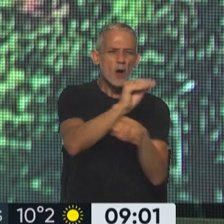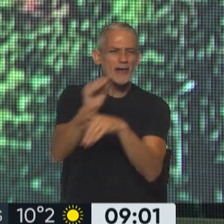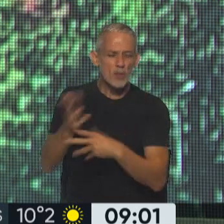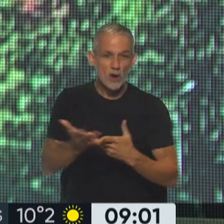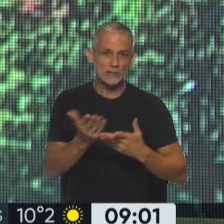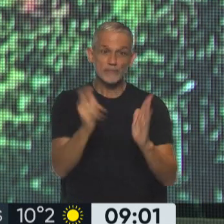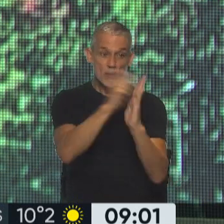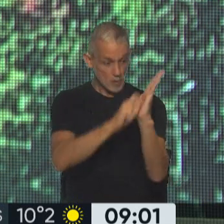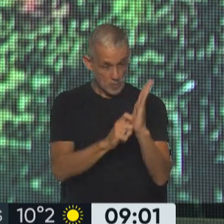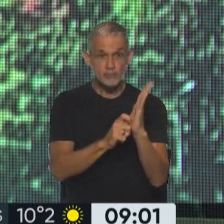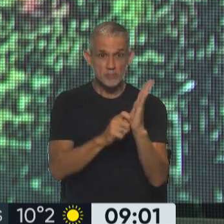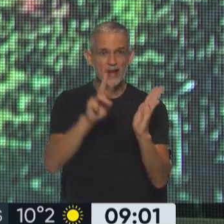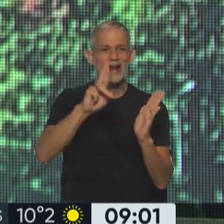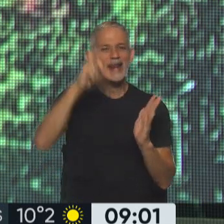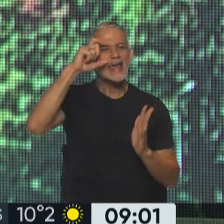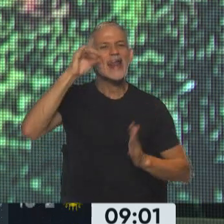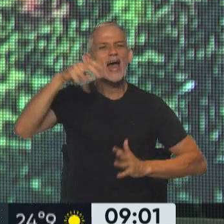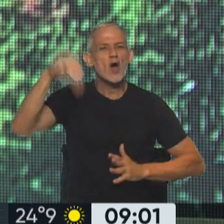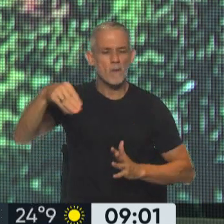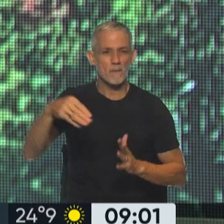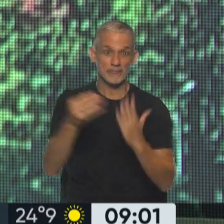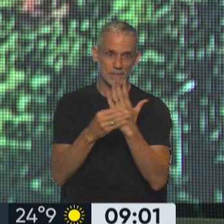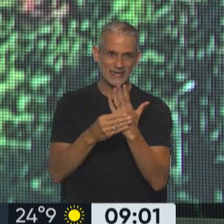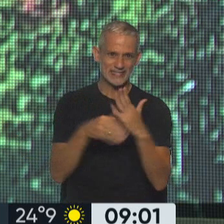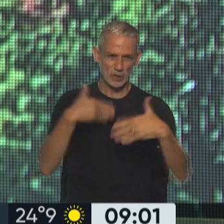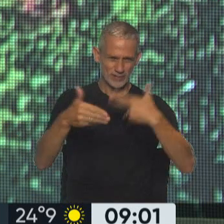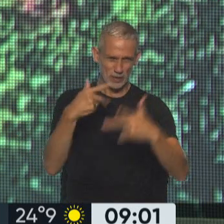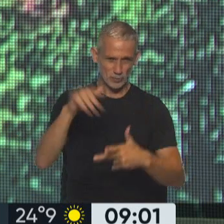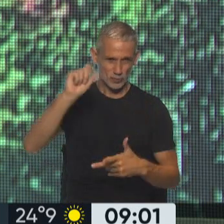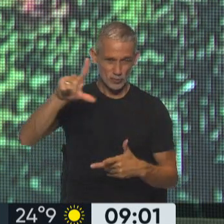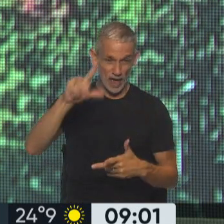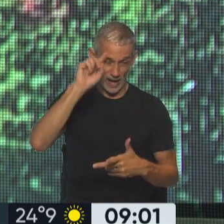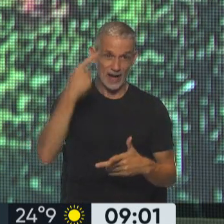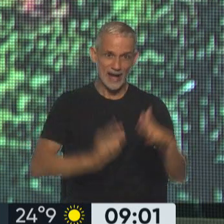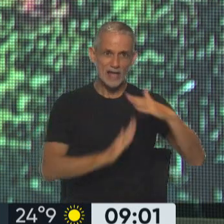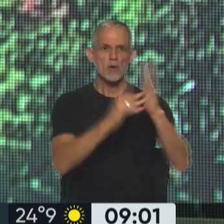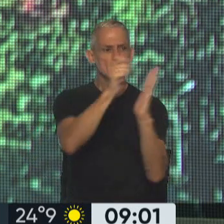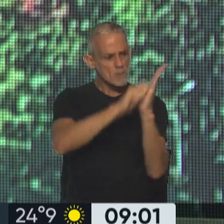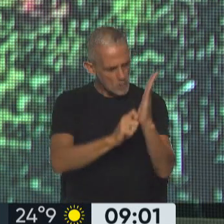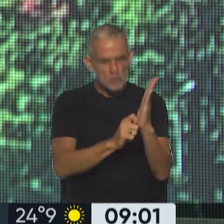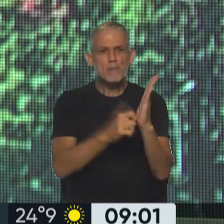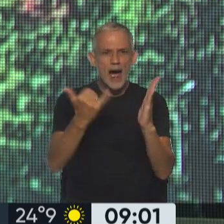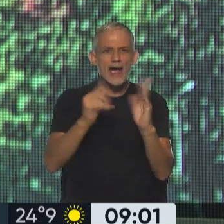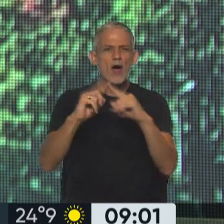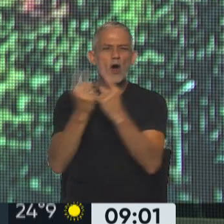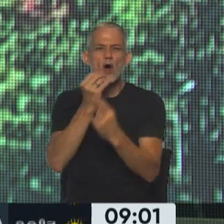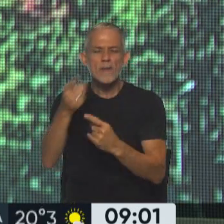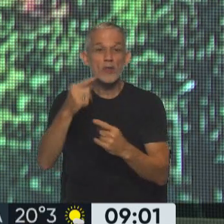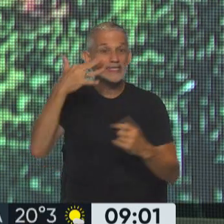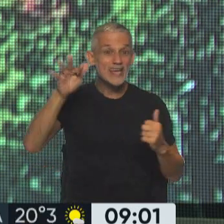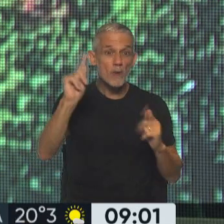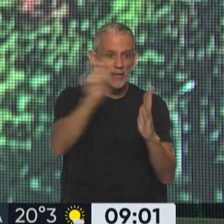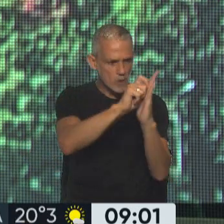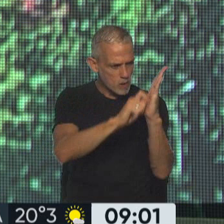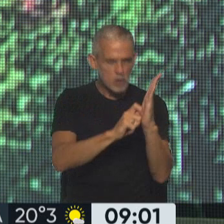están registrados en el RENACOM, o sea, dentro del Ministerio de Desarrollo Social de la Nación. Existe un registro donde estos 5.000